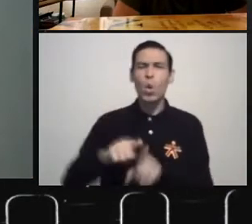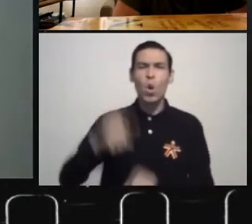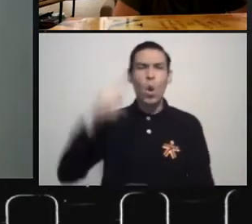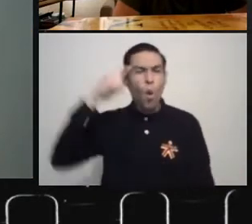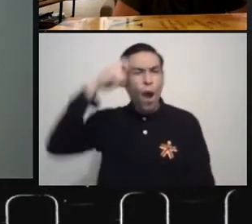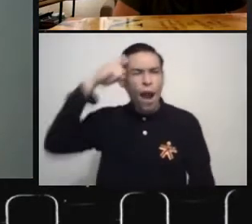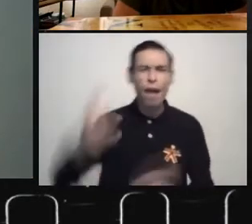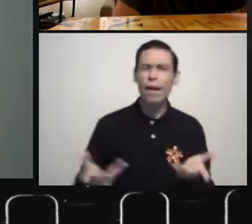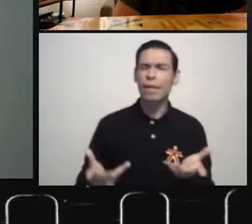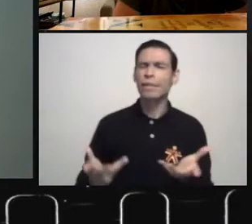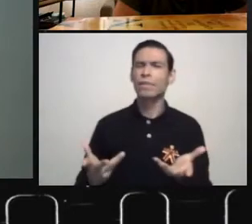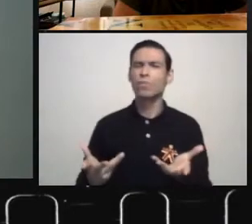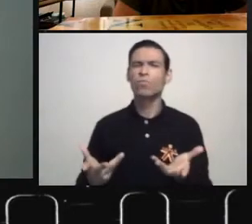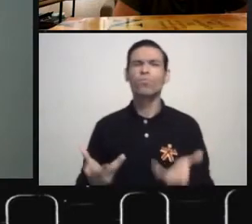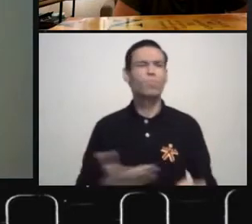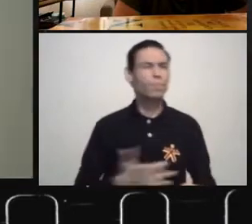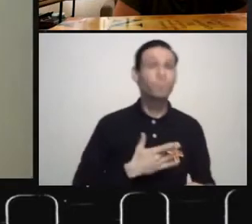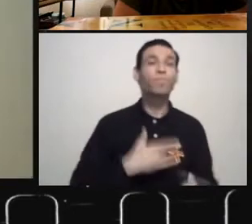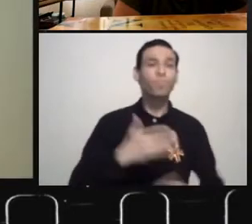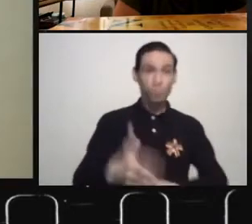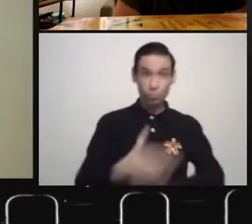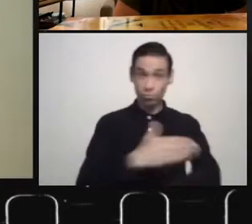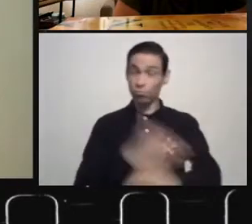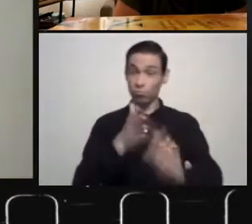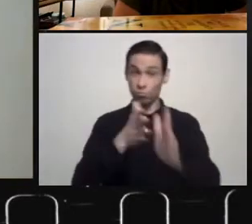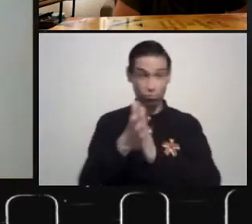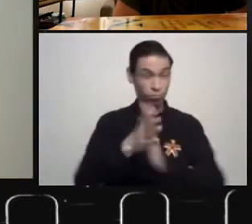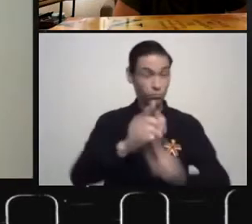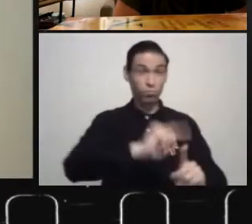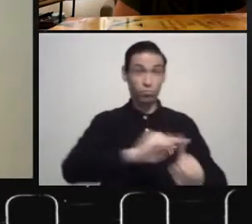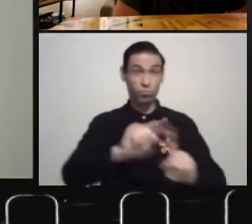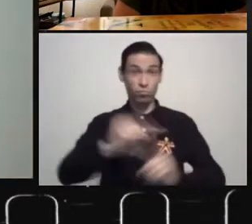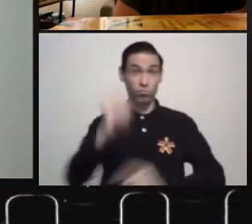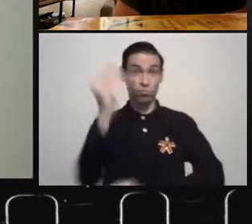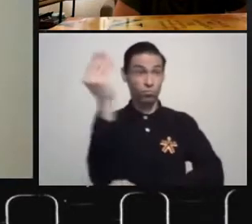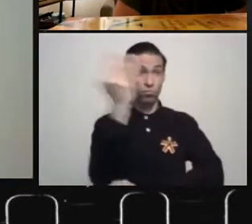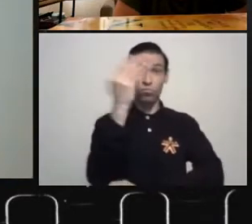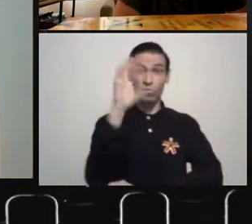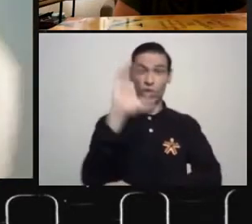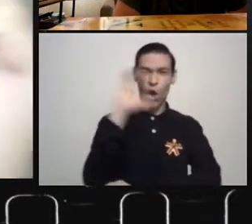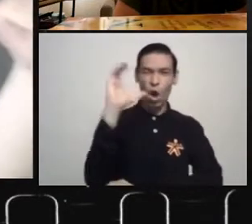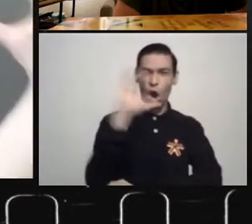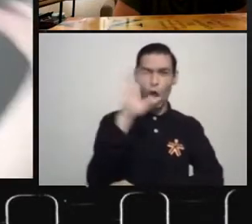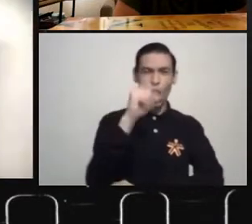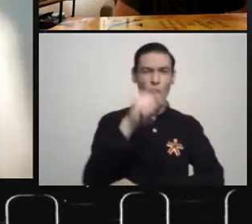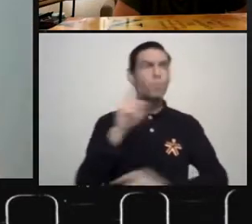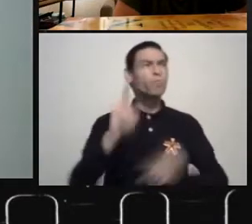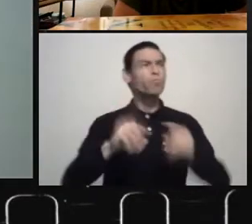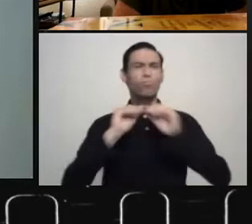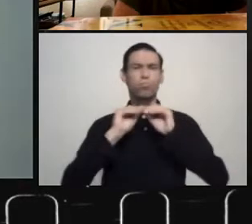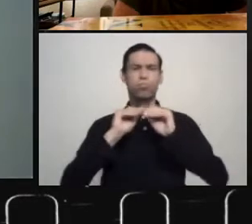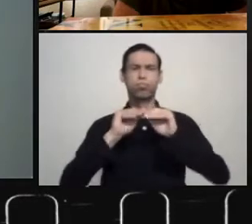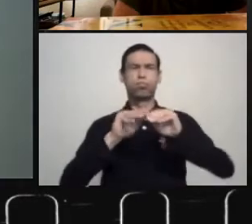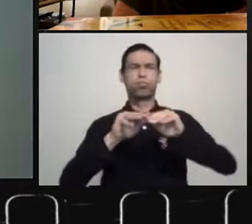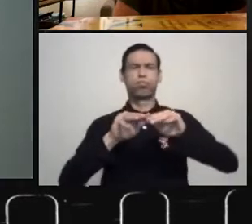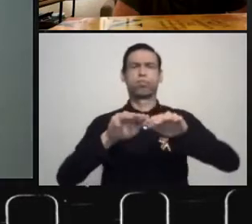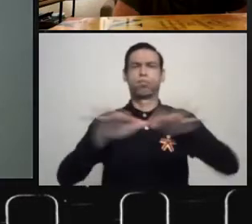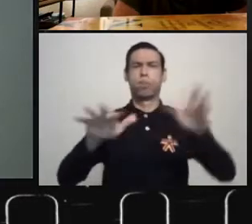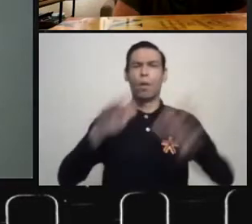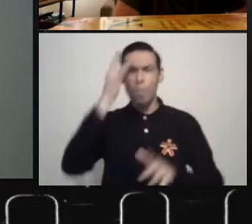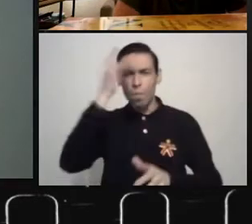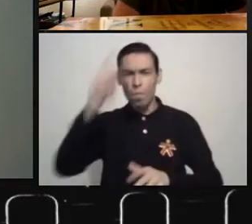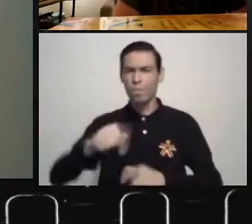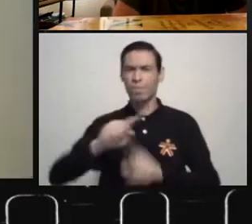también habíamos dicho que muchas veces las películas colombianas en salas pasan muy desapercibidas ante la bomba que implica todo este